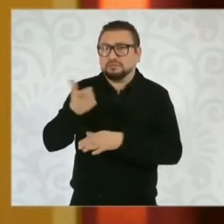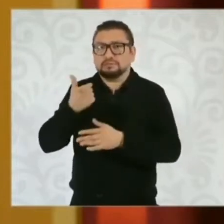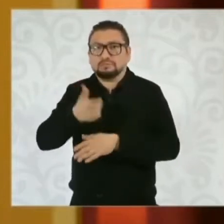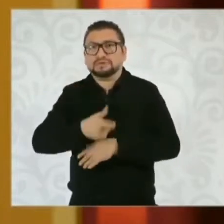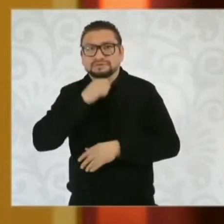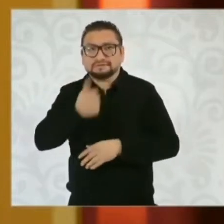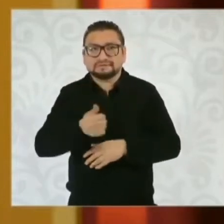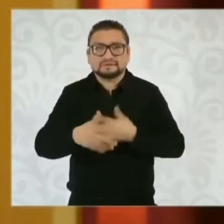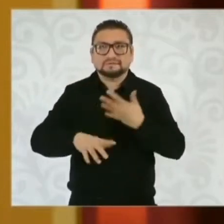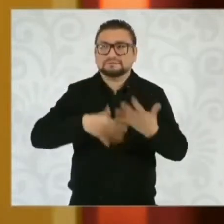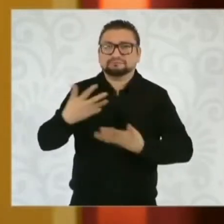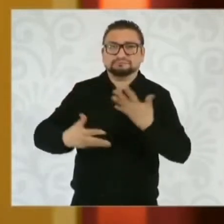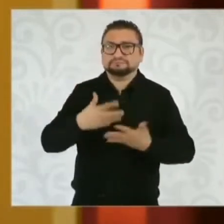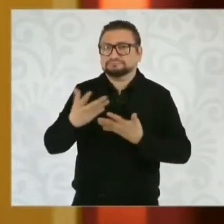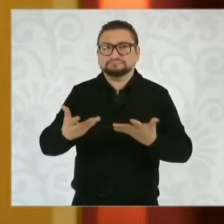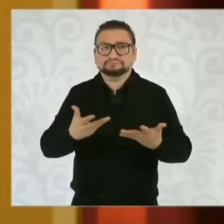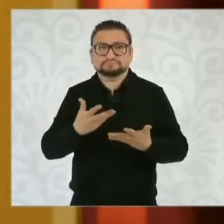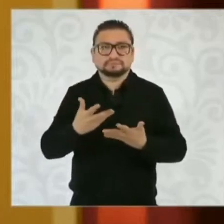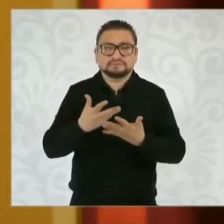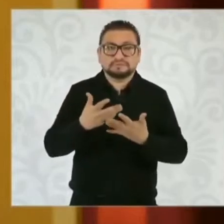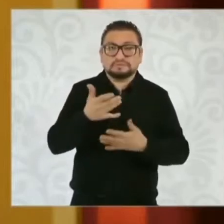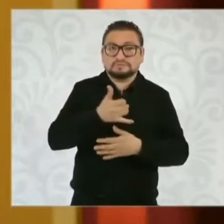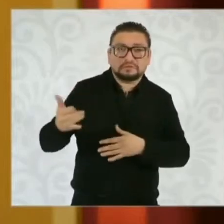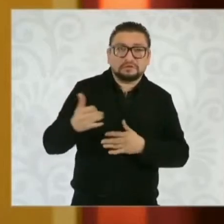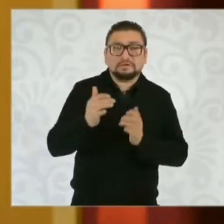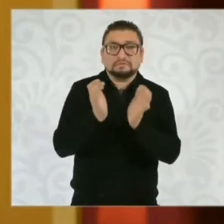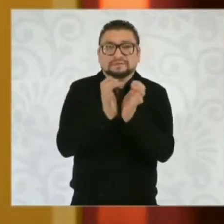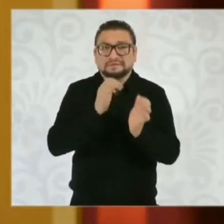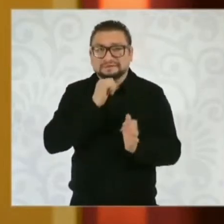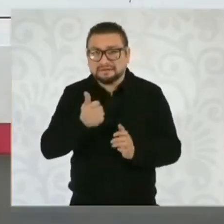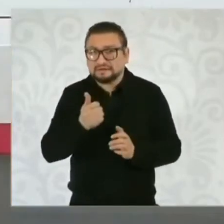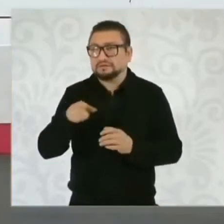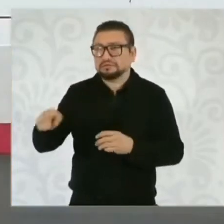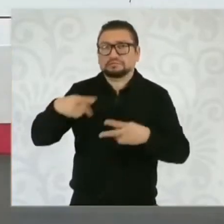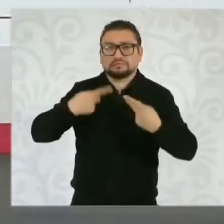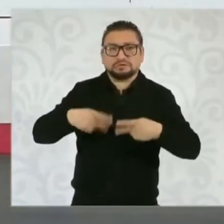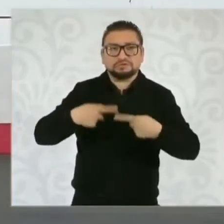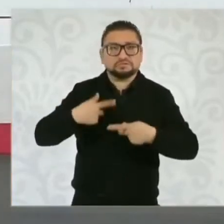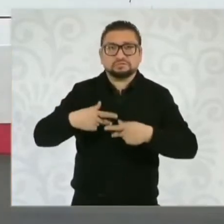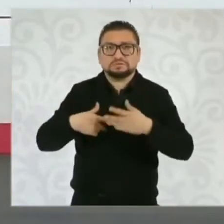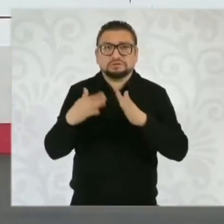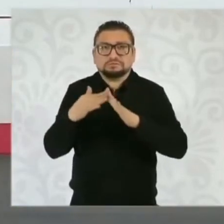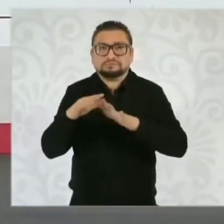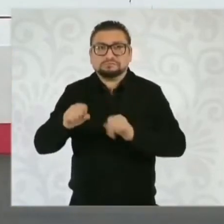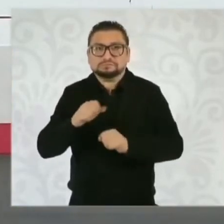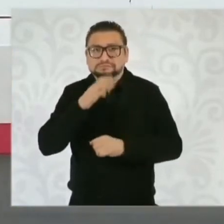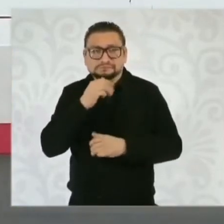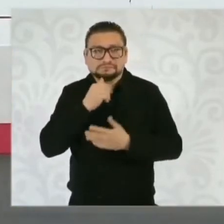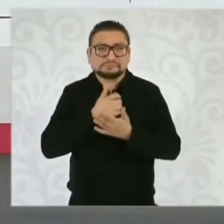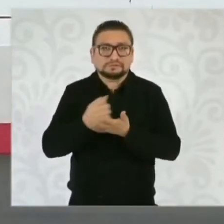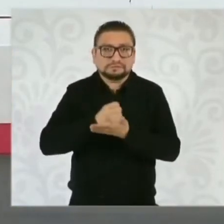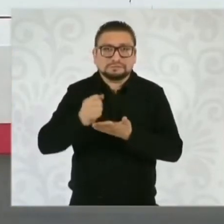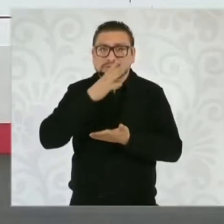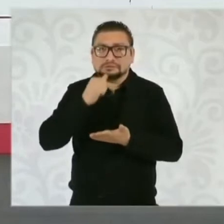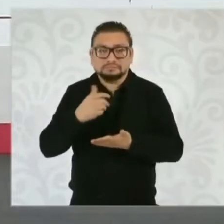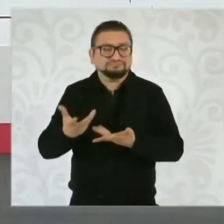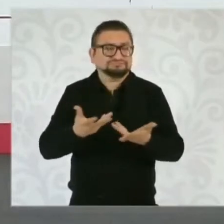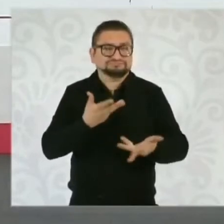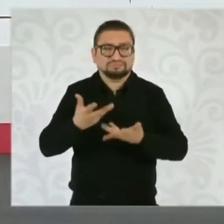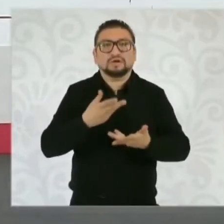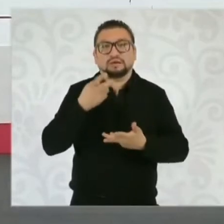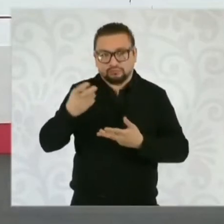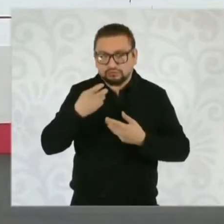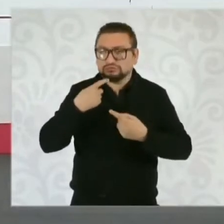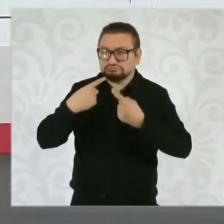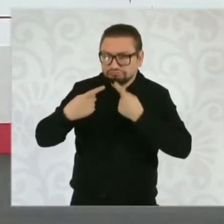de pagar y ni el Fobiste recibe recursos, ni la persona tiene la liquidación de su crédito y obtiene su vivienda. Entonces